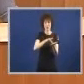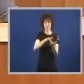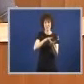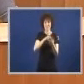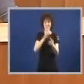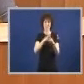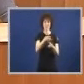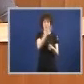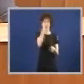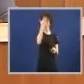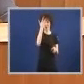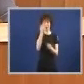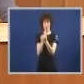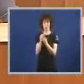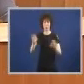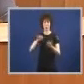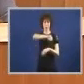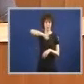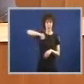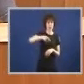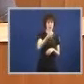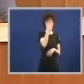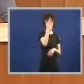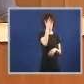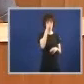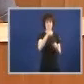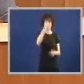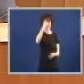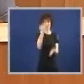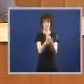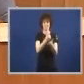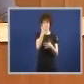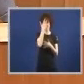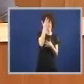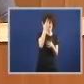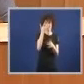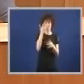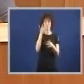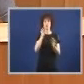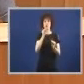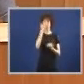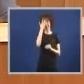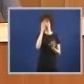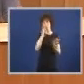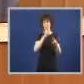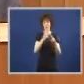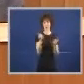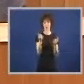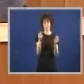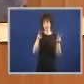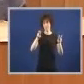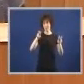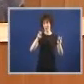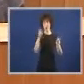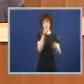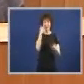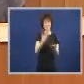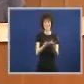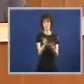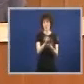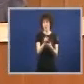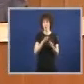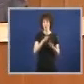únicamente ideoloxía. Unha ideoloxía máis ben baseada nos prexuizos ideolóxicos, en dogmas neoliberais, non solamente non demostrados, sino que con